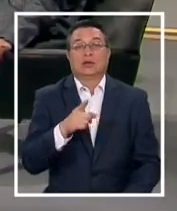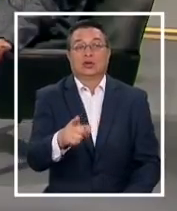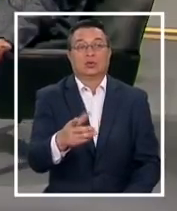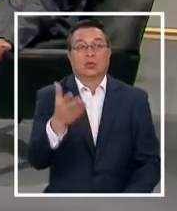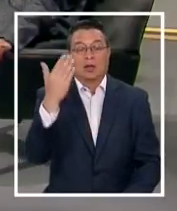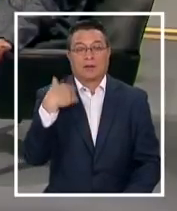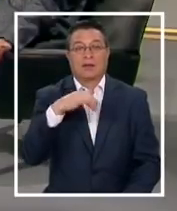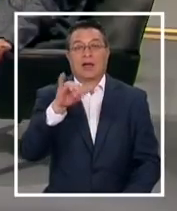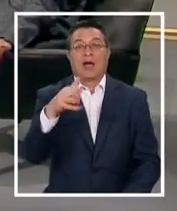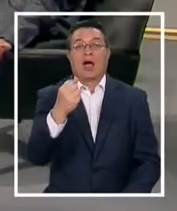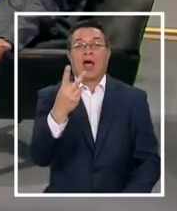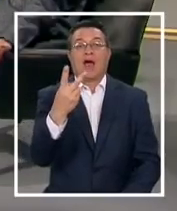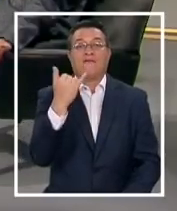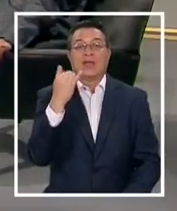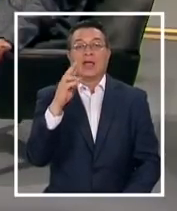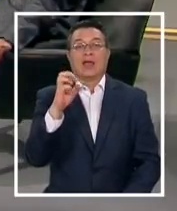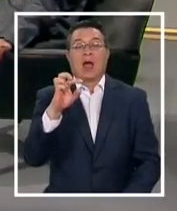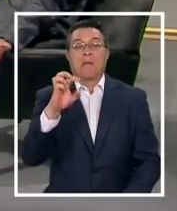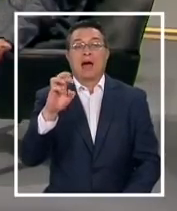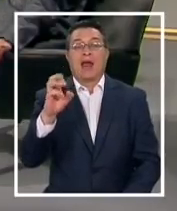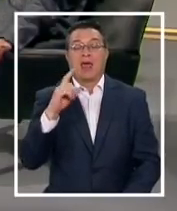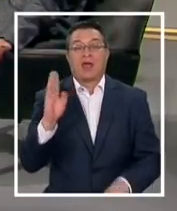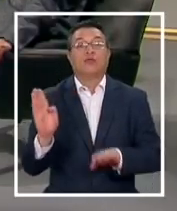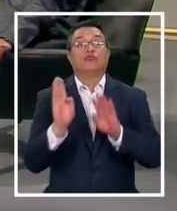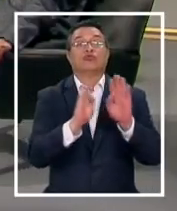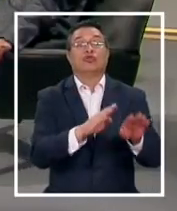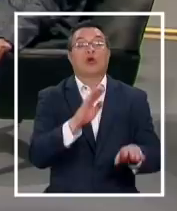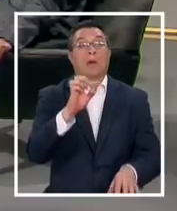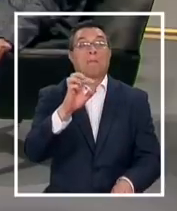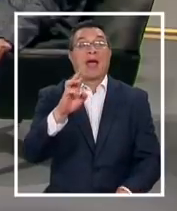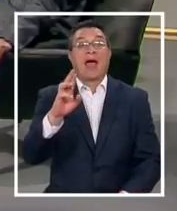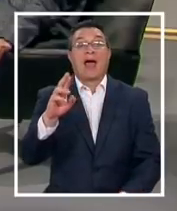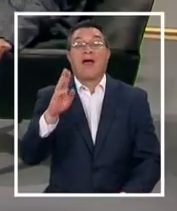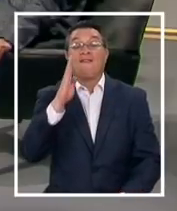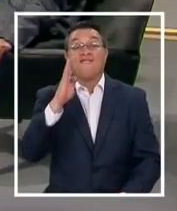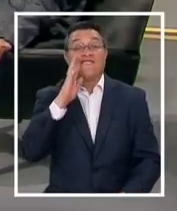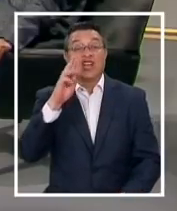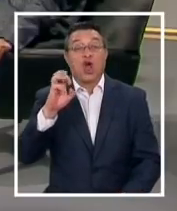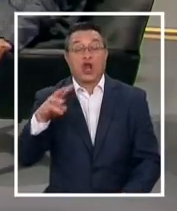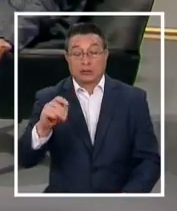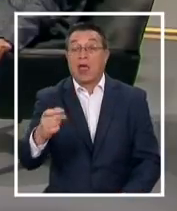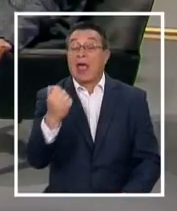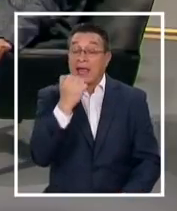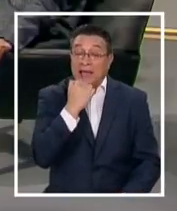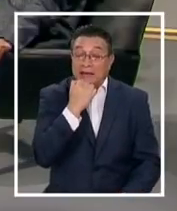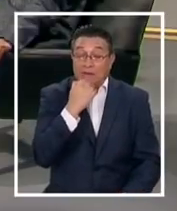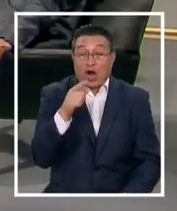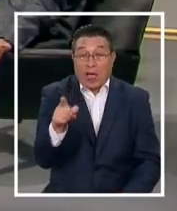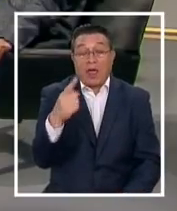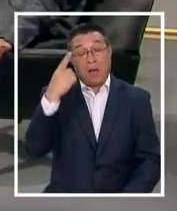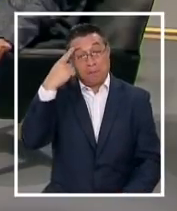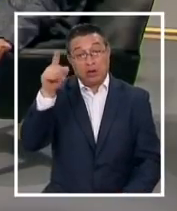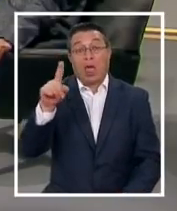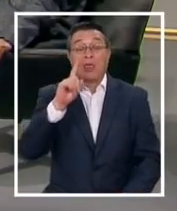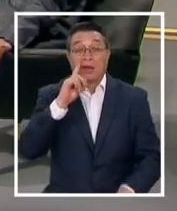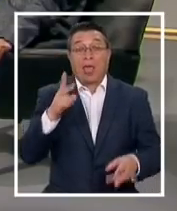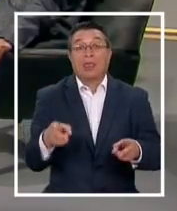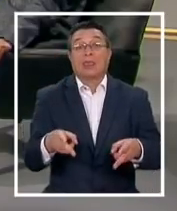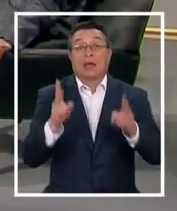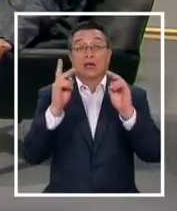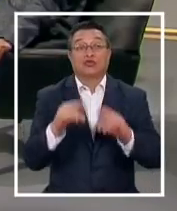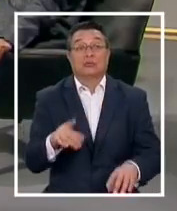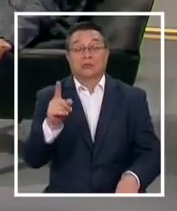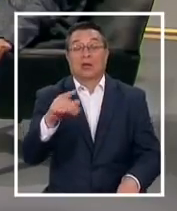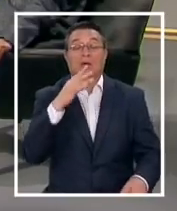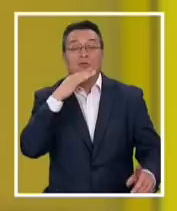a Javiera Parada en la campaña de Ignacio Briones? Que está equivocada, pero tiene el derecho a estar donde ella quiera estar. ¿Qué te parece el bullying